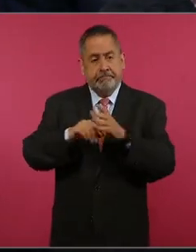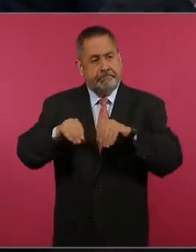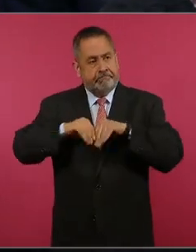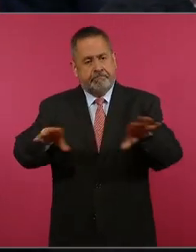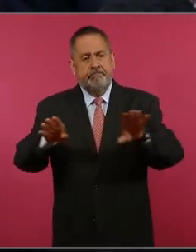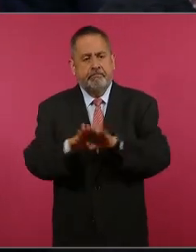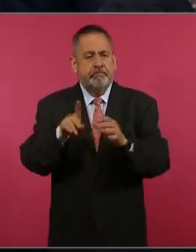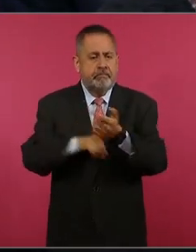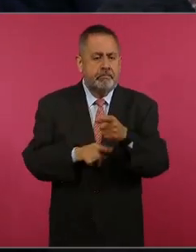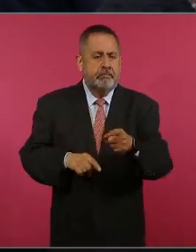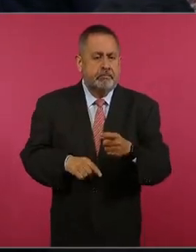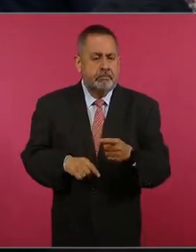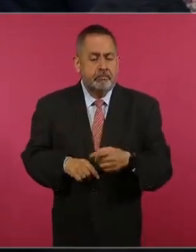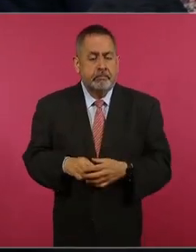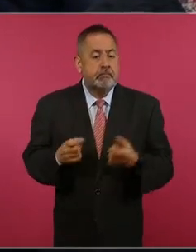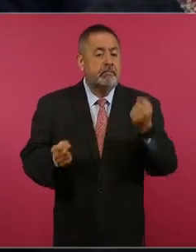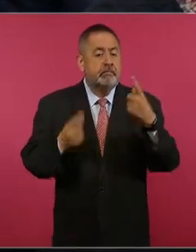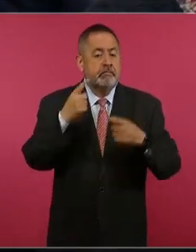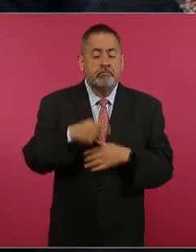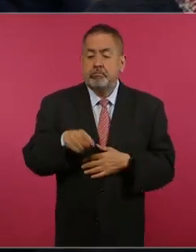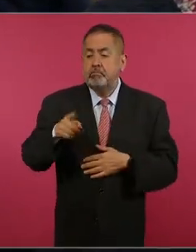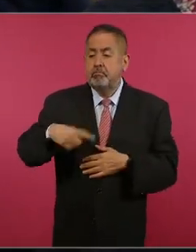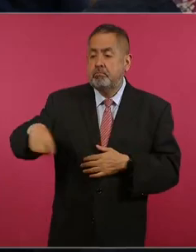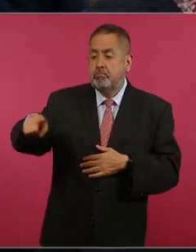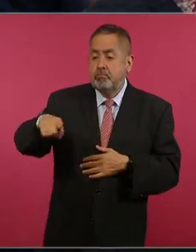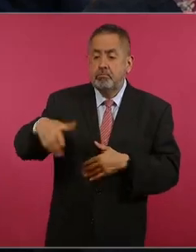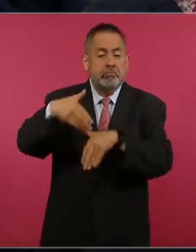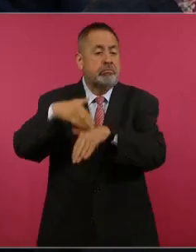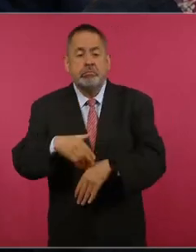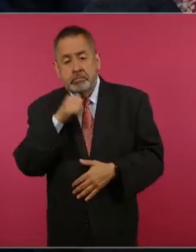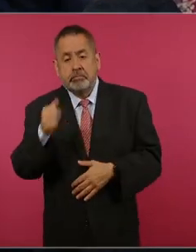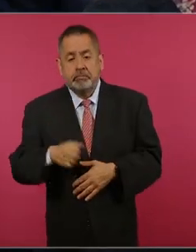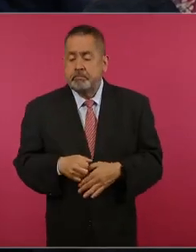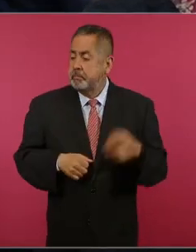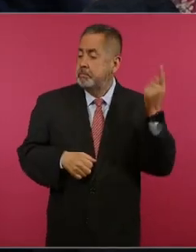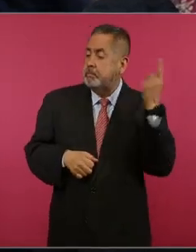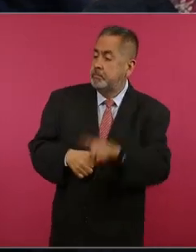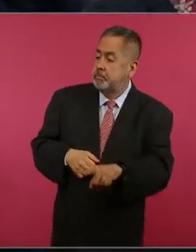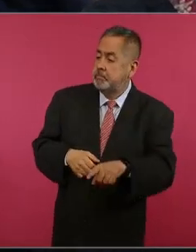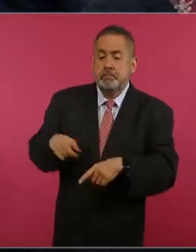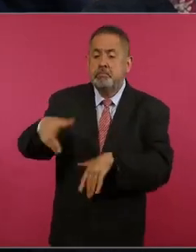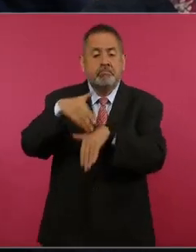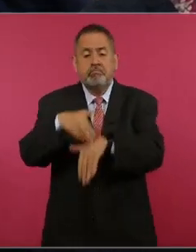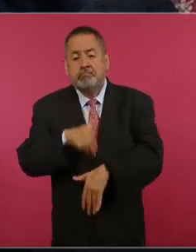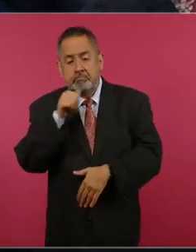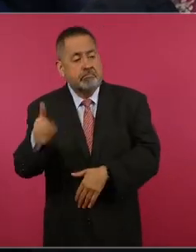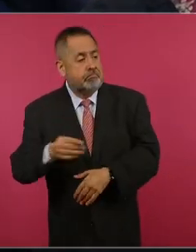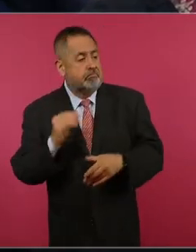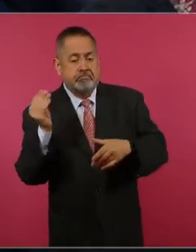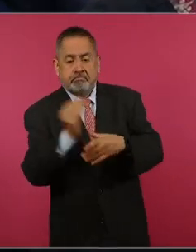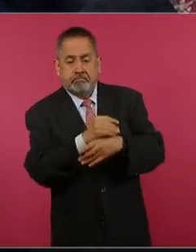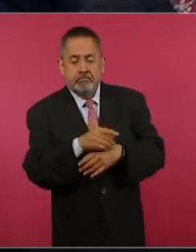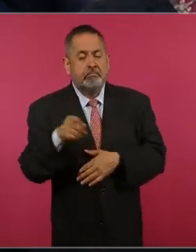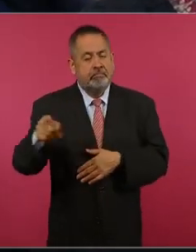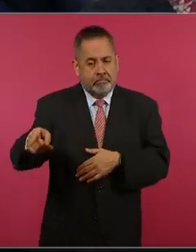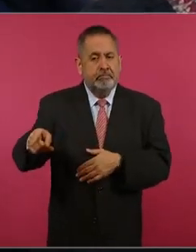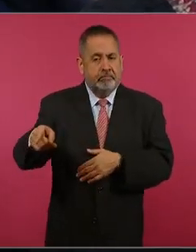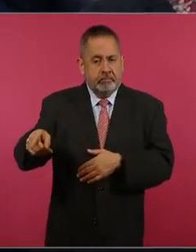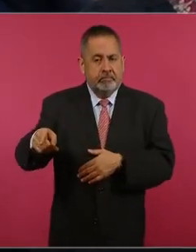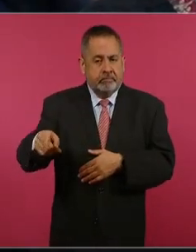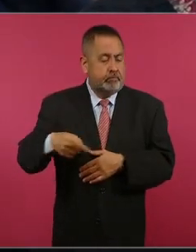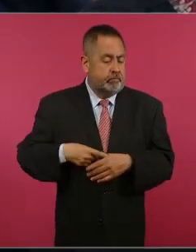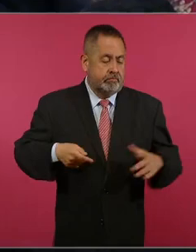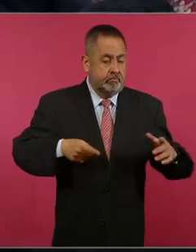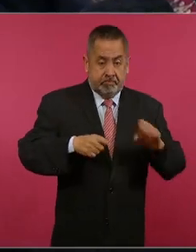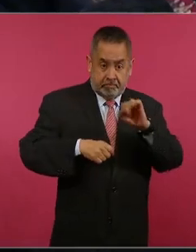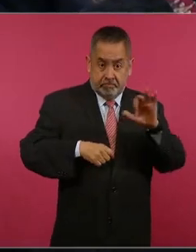que ver con algunos de los desacatos que se han tenido precisamente y en algunos puntos específicos del legislativo, algunas de las